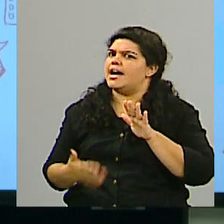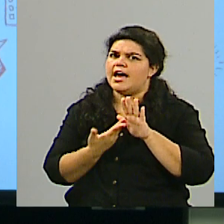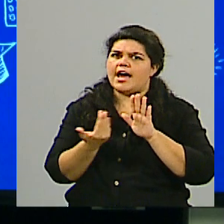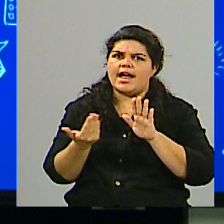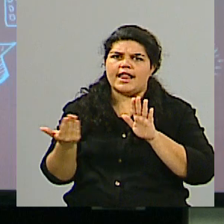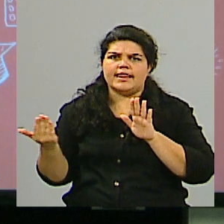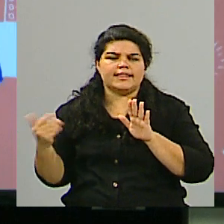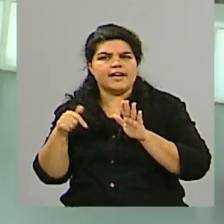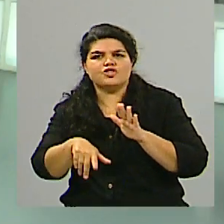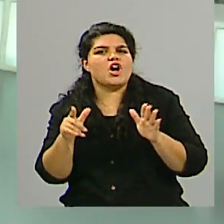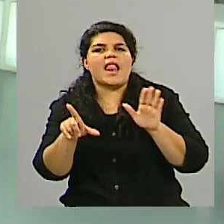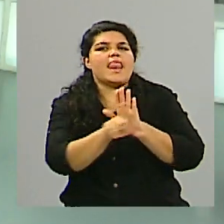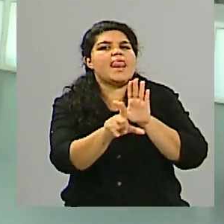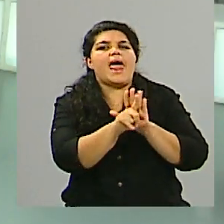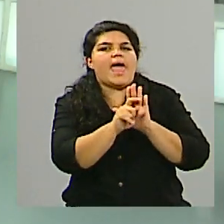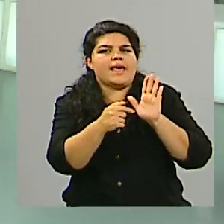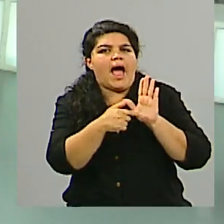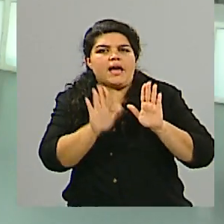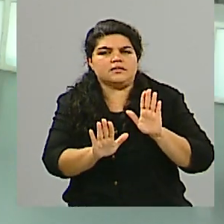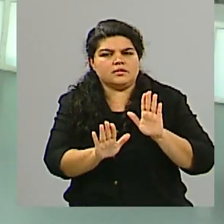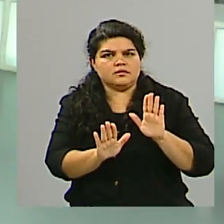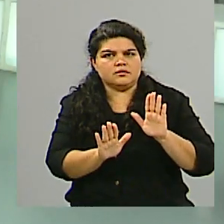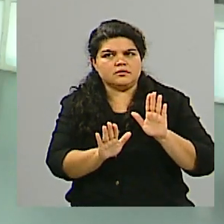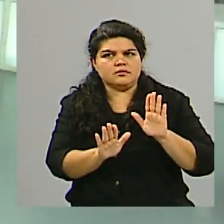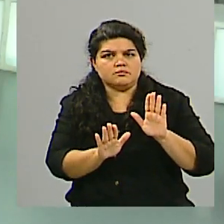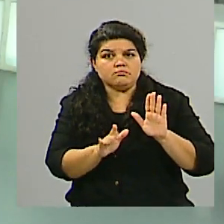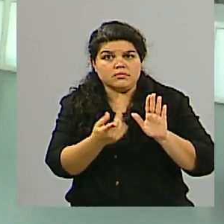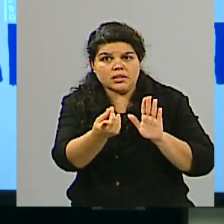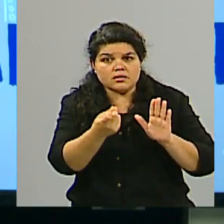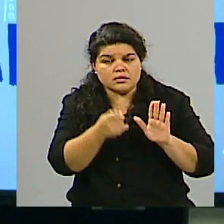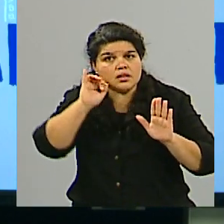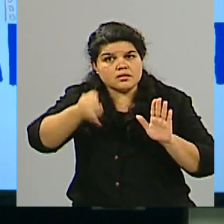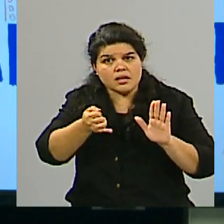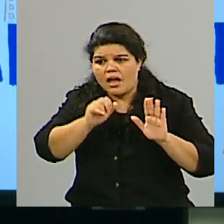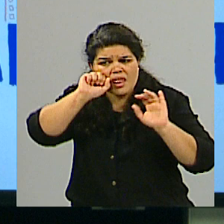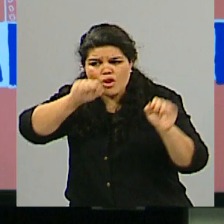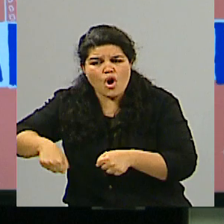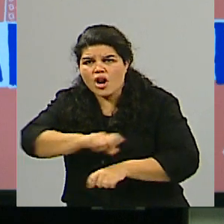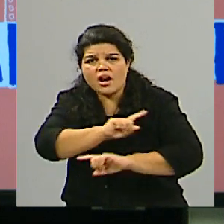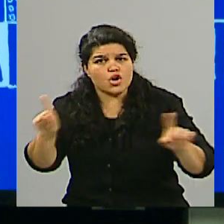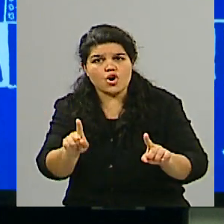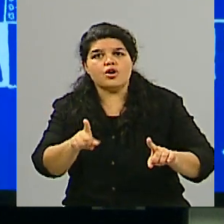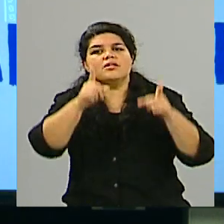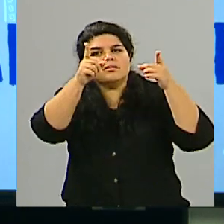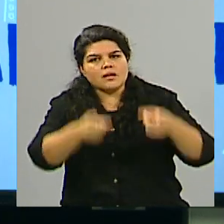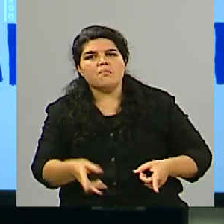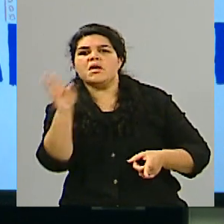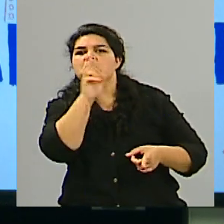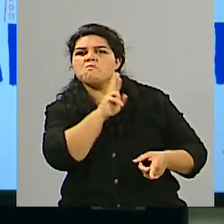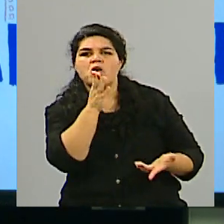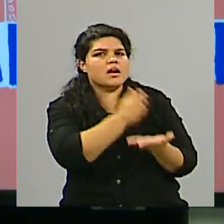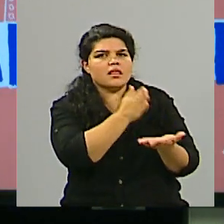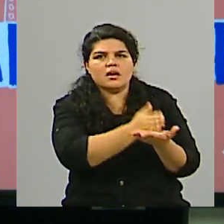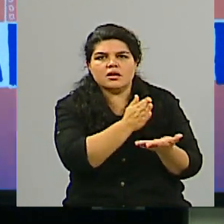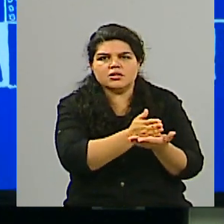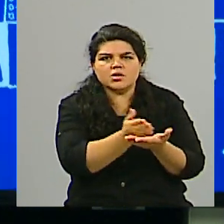legalidad, los límites del principio de legalidad, tendría que haber estado considerado en la sentencia, como también los instrumentos de derechos humanos de las mujeres. Nada de eso hay en la